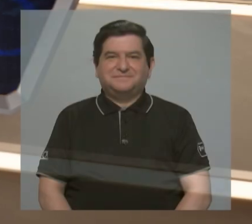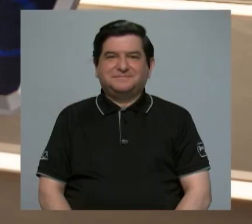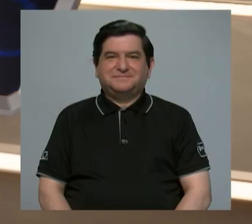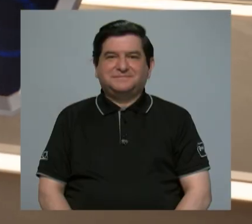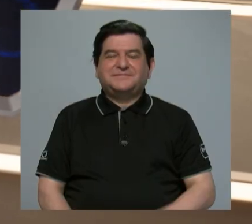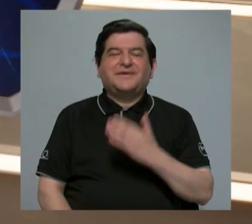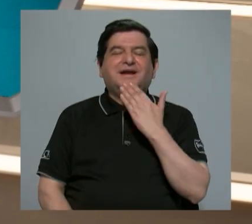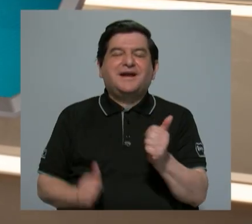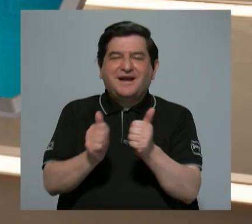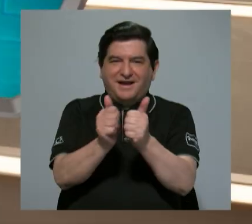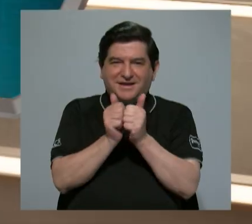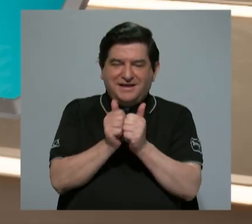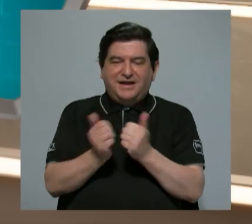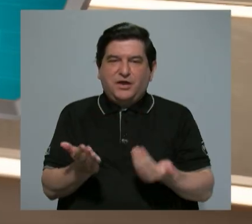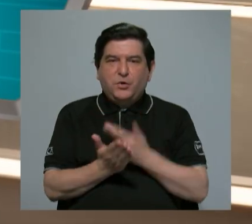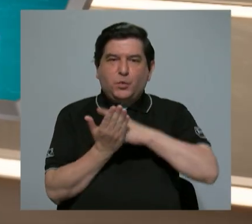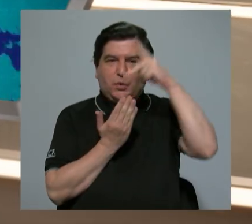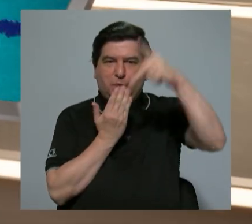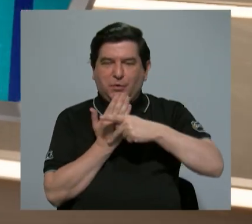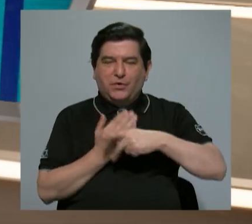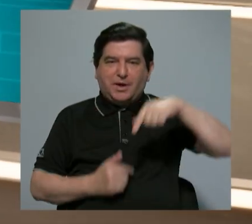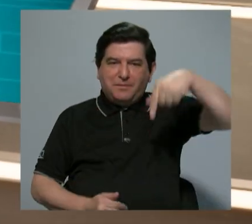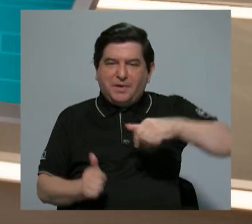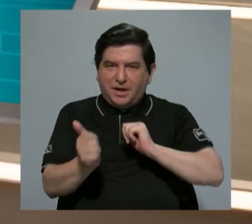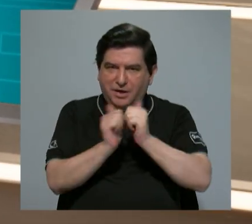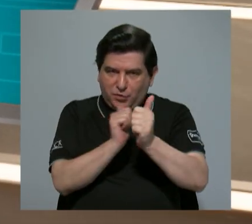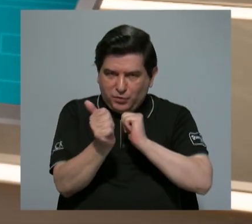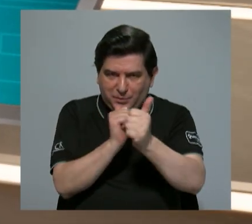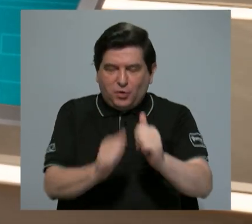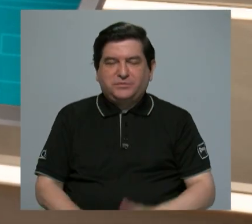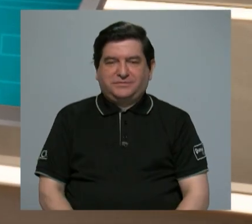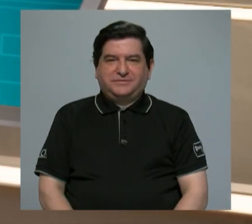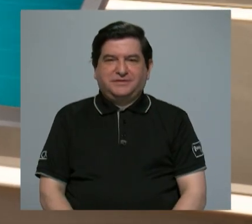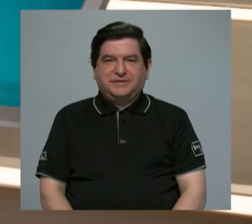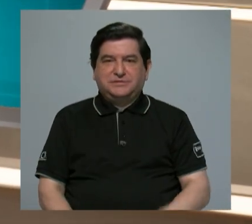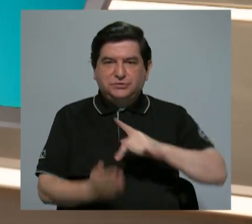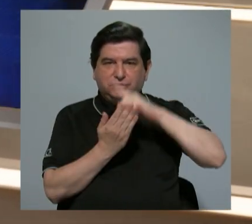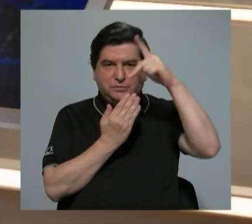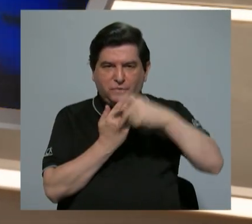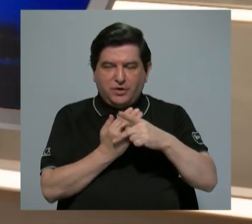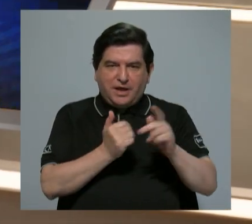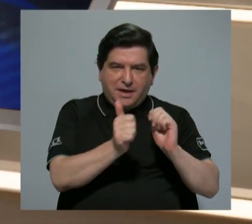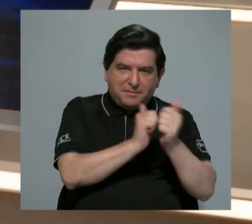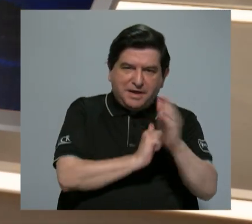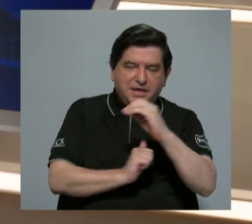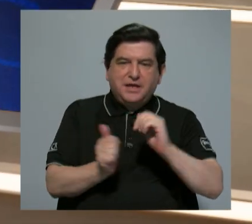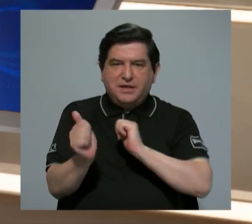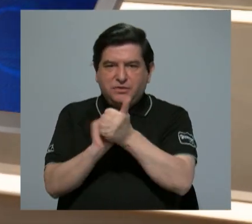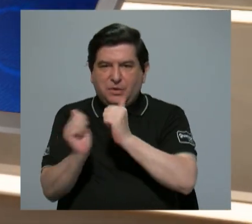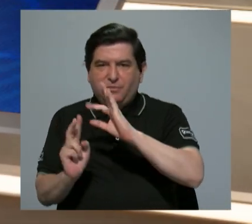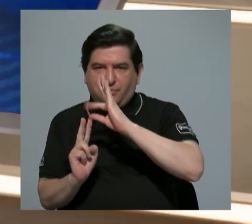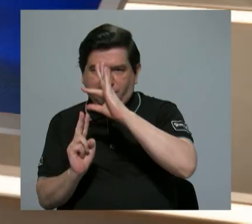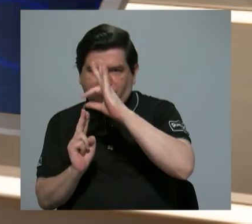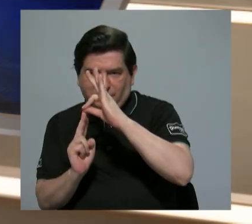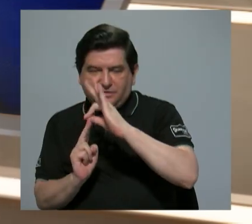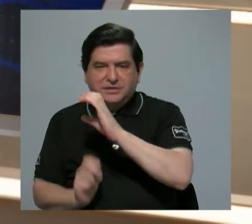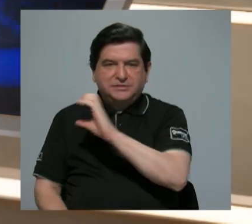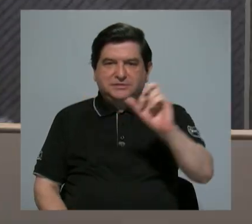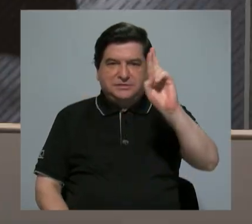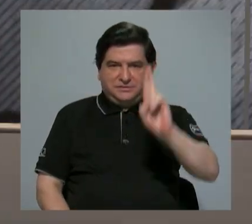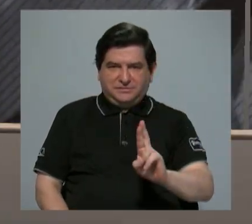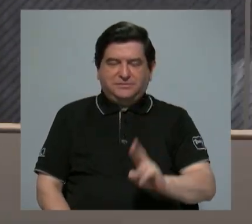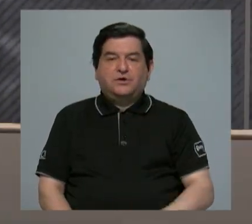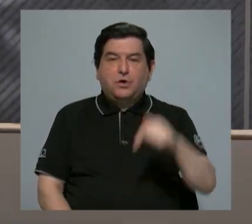Gracias por acompañarnos en esta nueva edición de Q Deportes, la revista, el programa de los deportes y los deportes alternativos en Costa